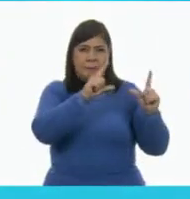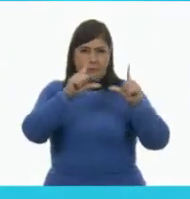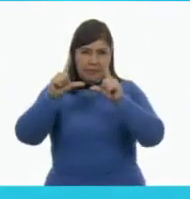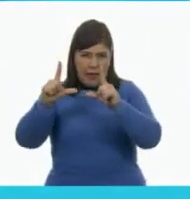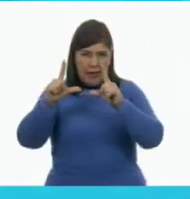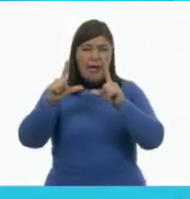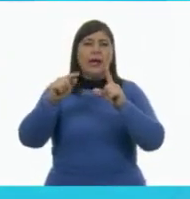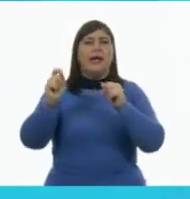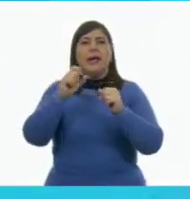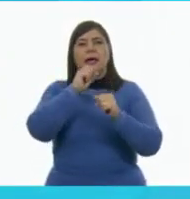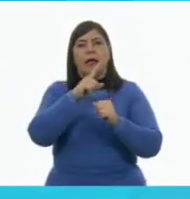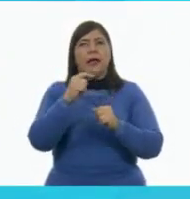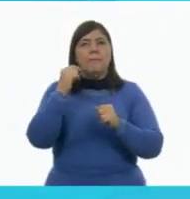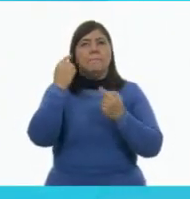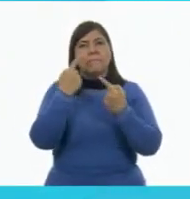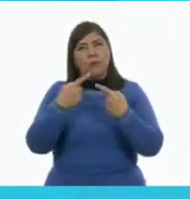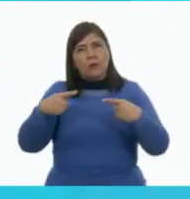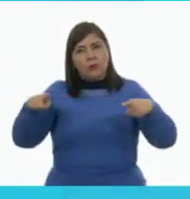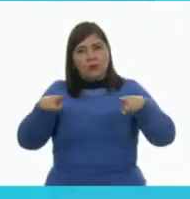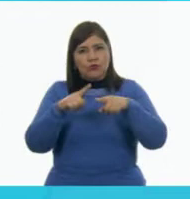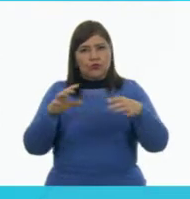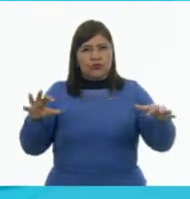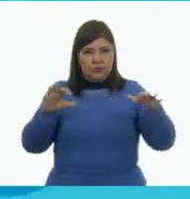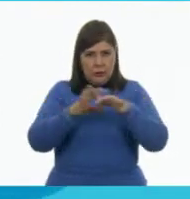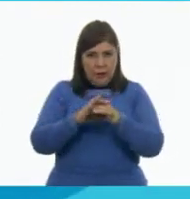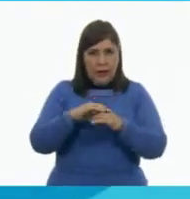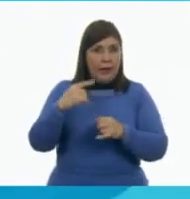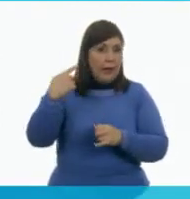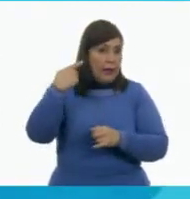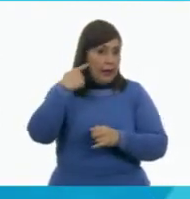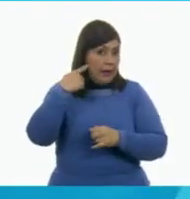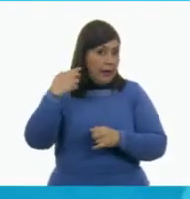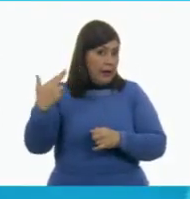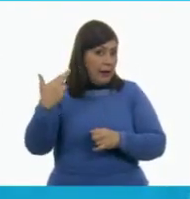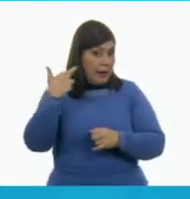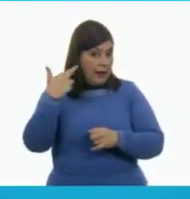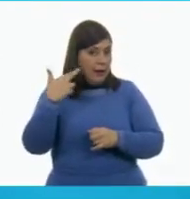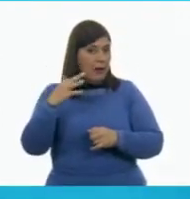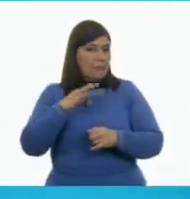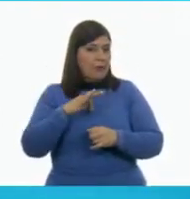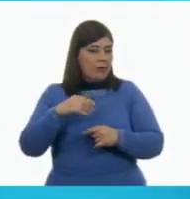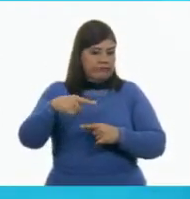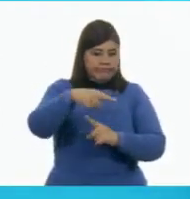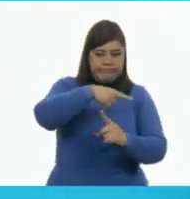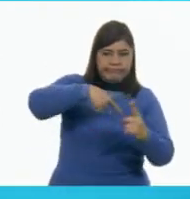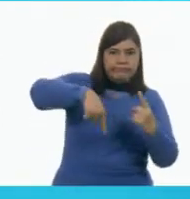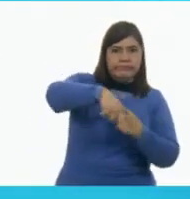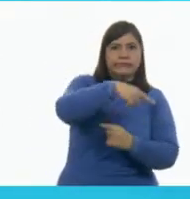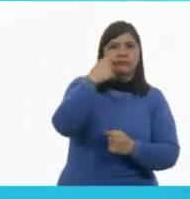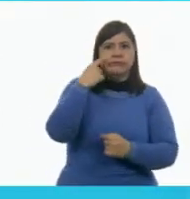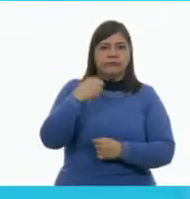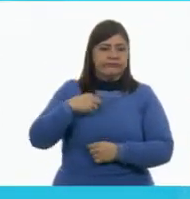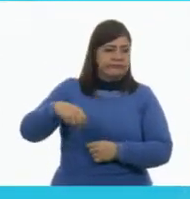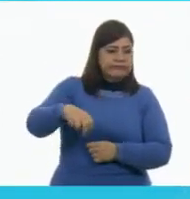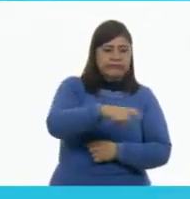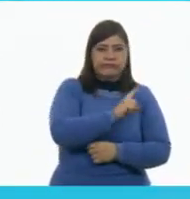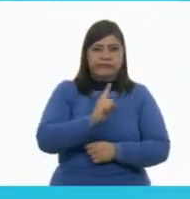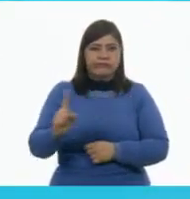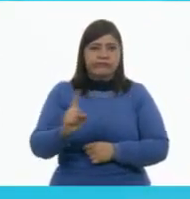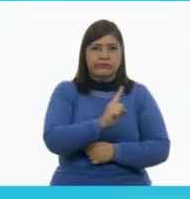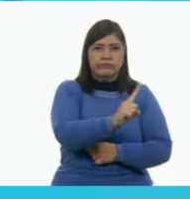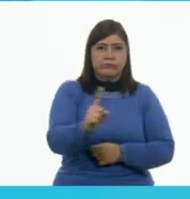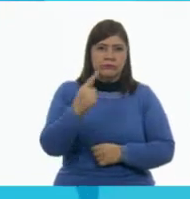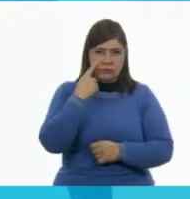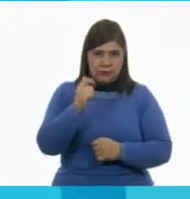música para que pruebes cómo el sonido te puede invitar a desplazarte por todo el espacio.